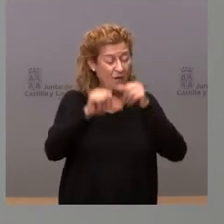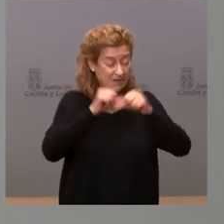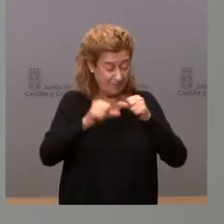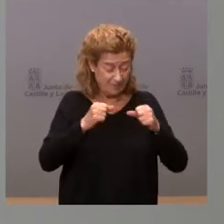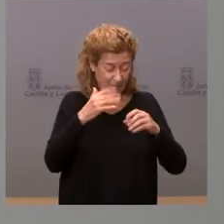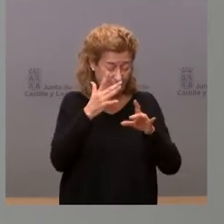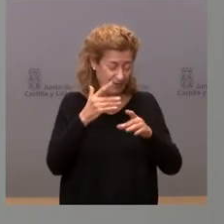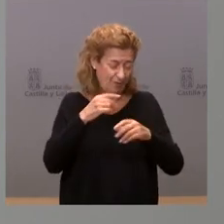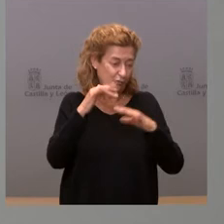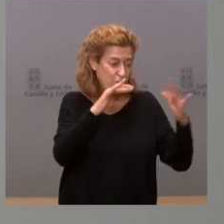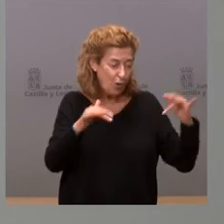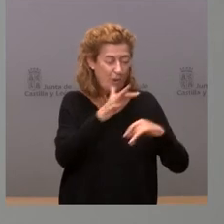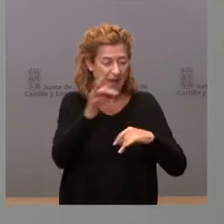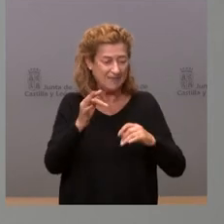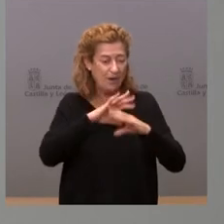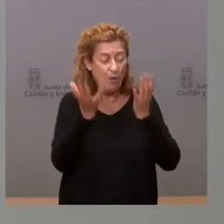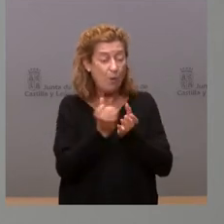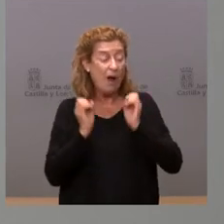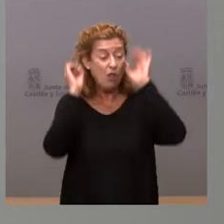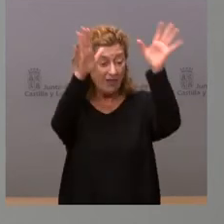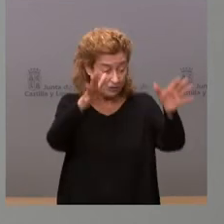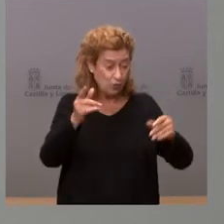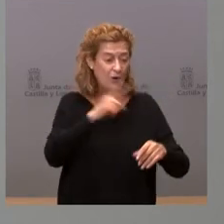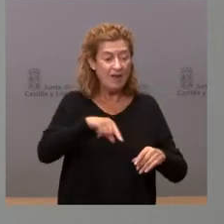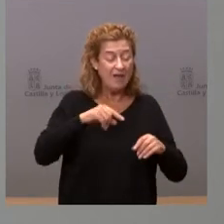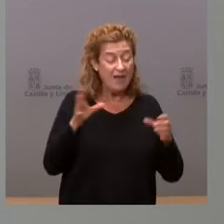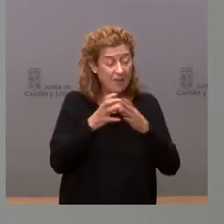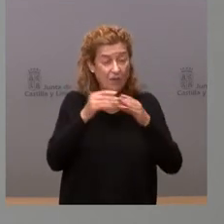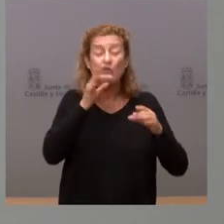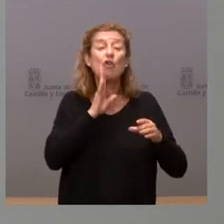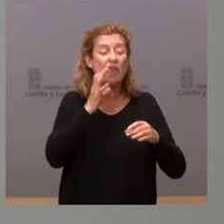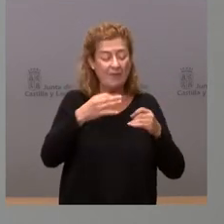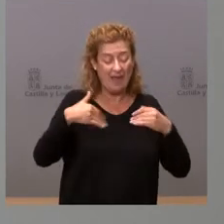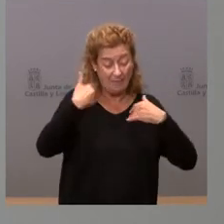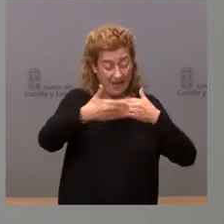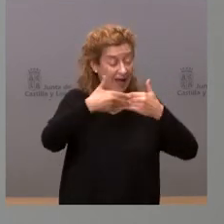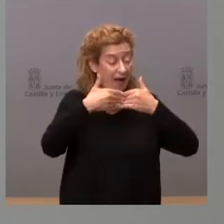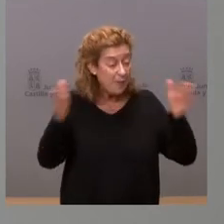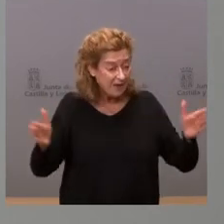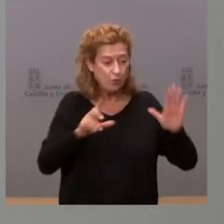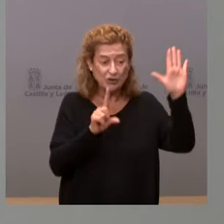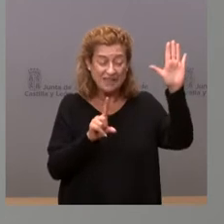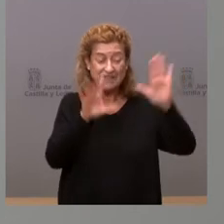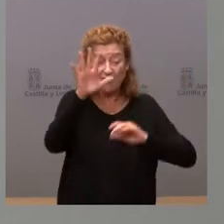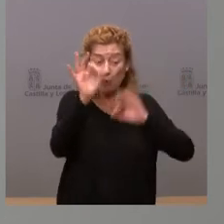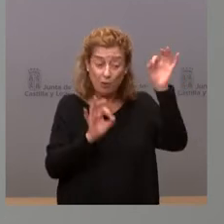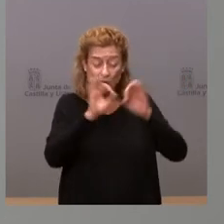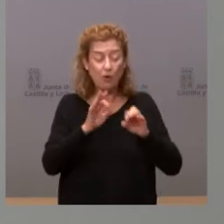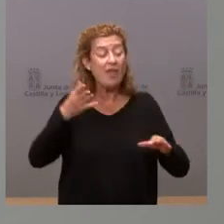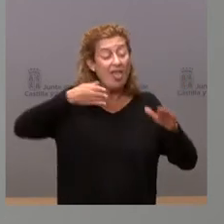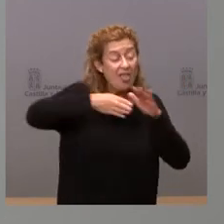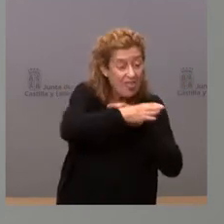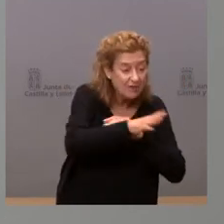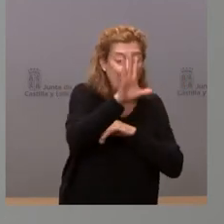y para radica de fútbol profesional serían en espacios abiertos un 75% y en exteriores un